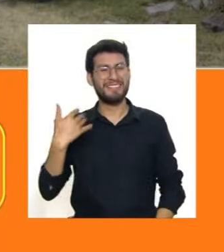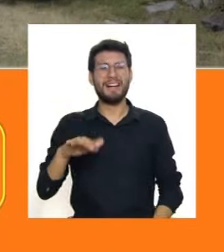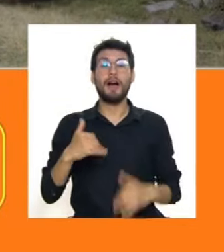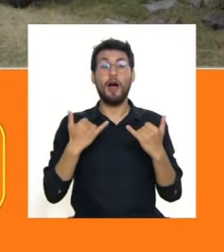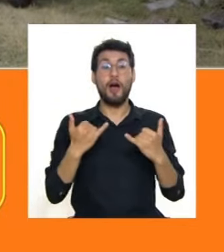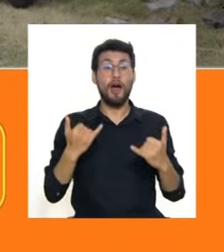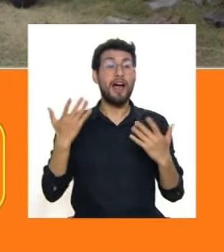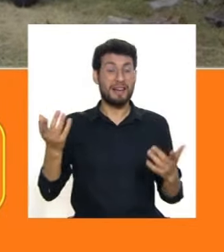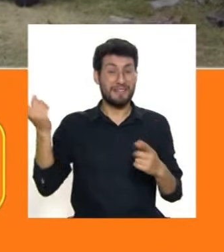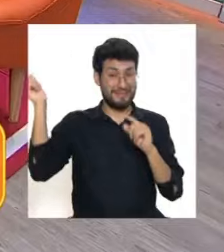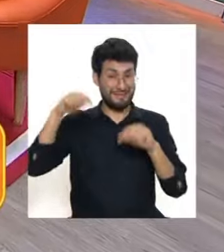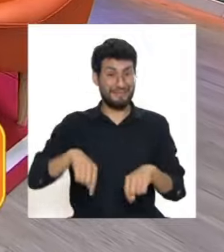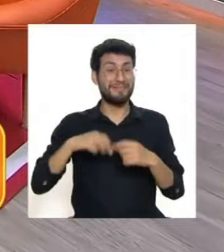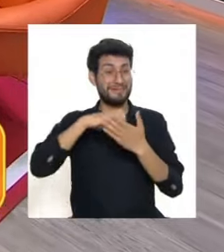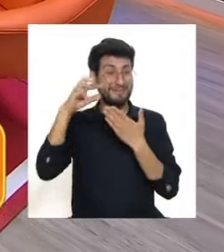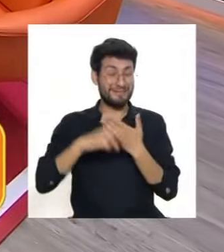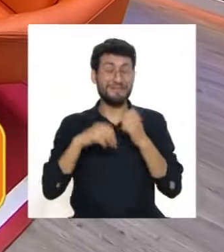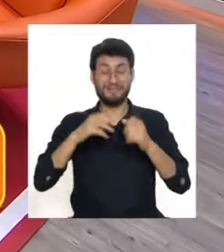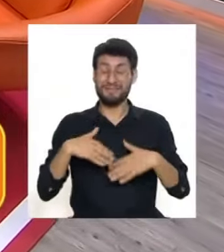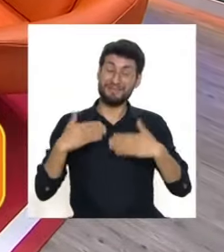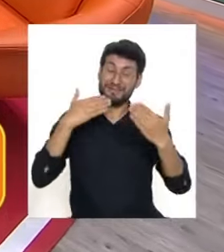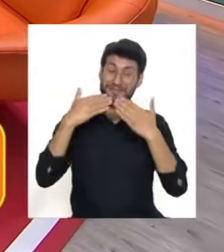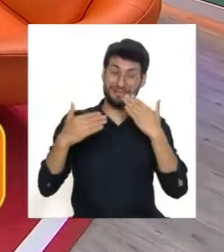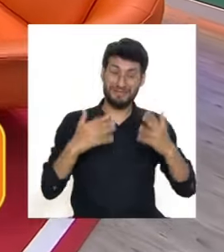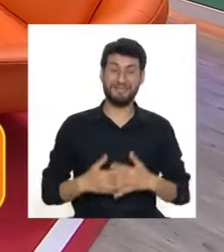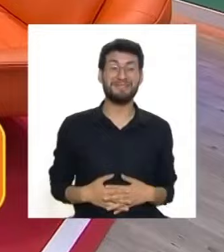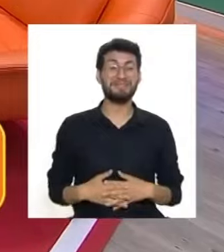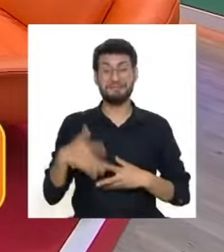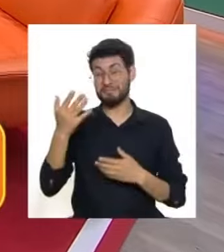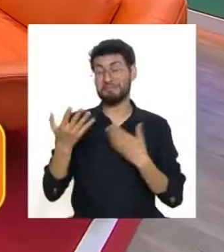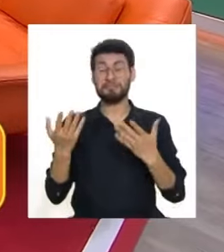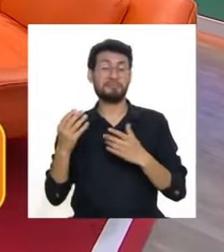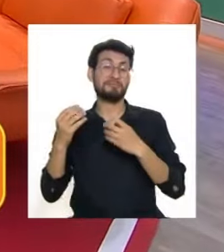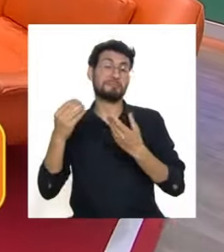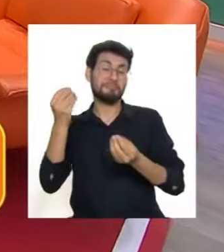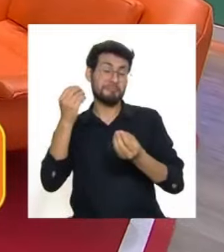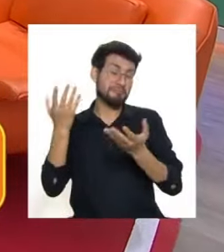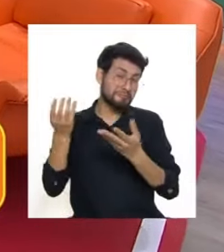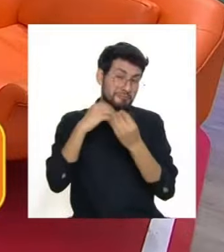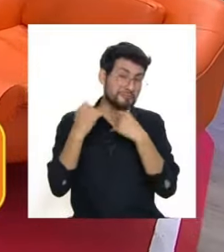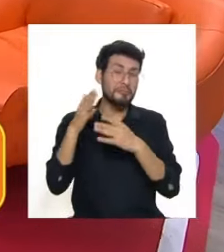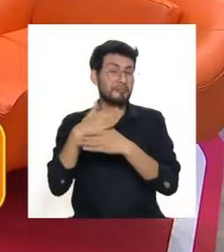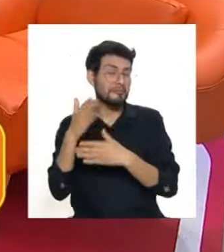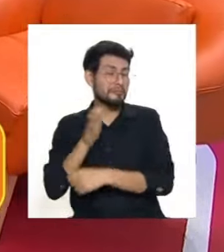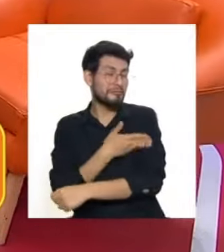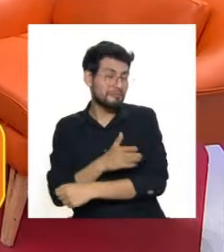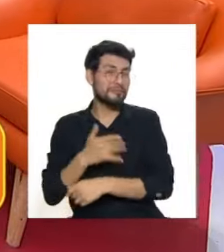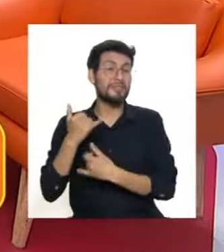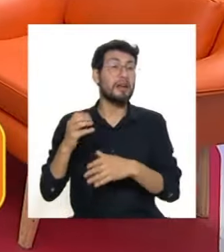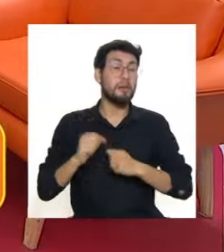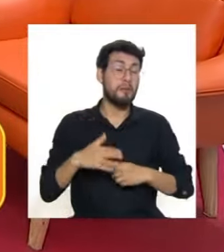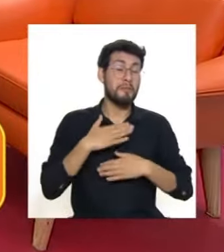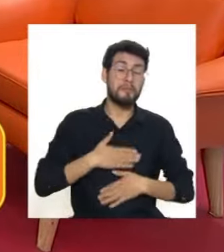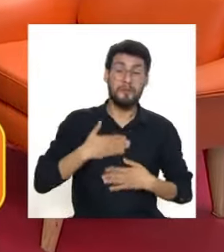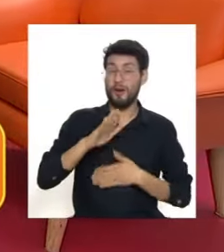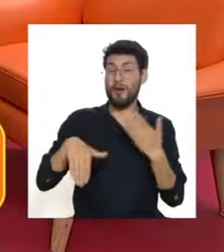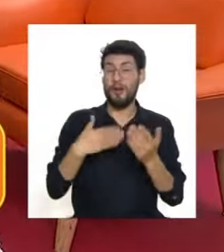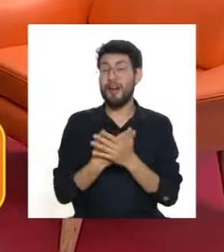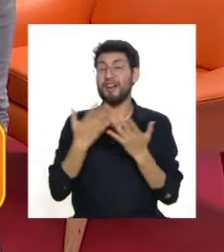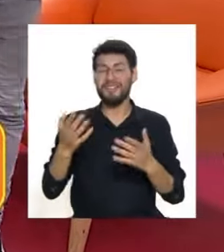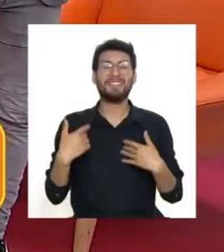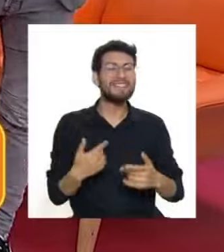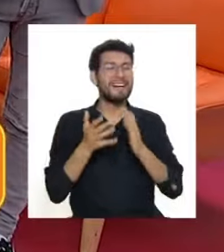Hoy lo vamos a tener aquí en el programa para poder conversar un poquito con él, para que nos cante, no solamente nos cante y poder disfrutar de todo